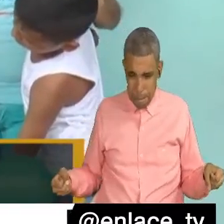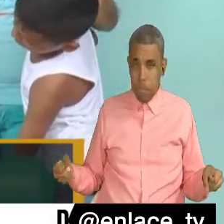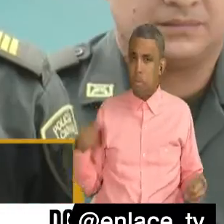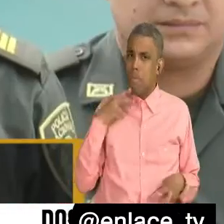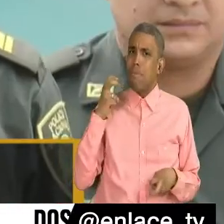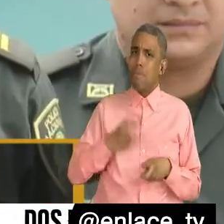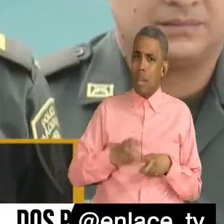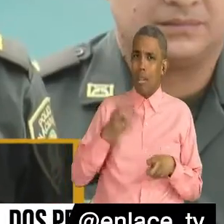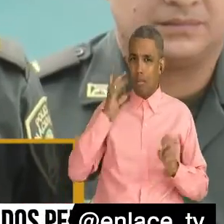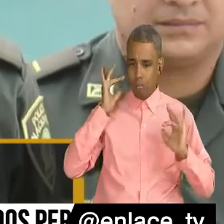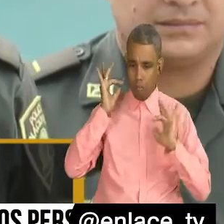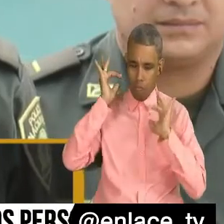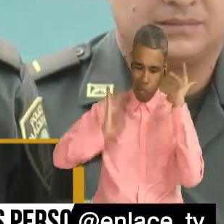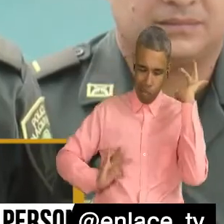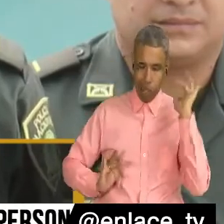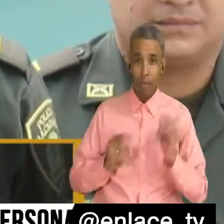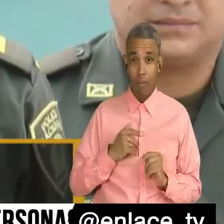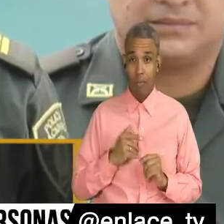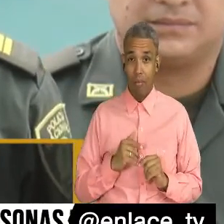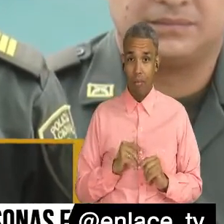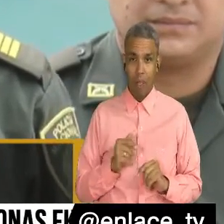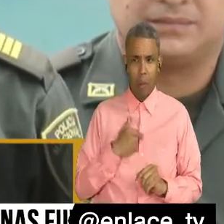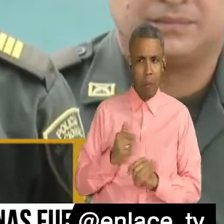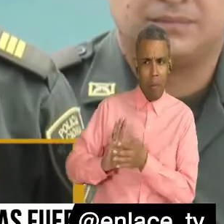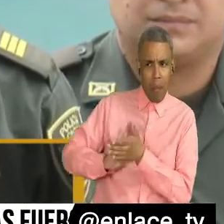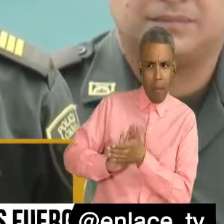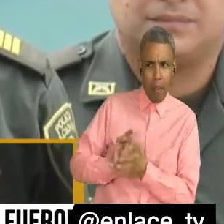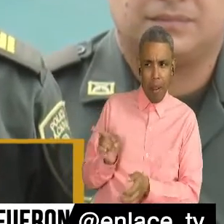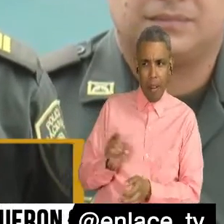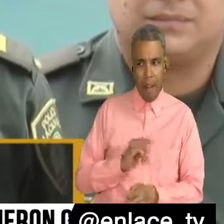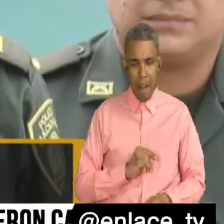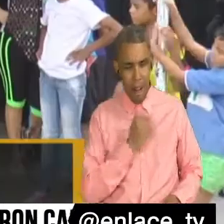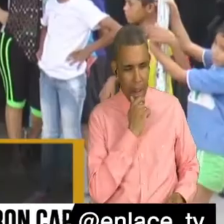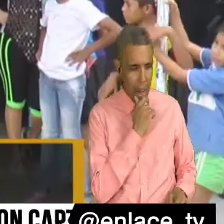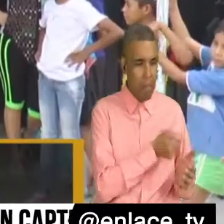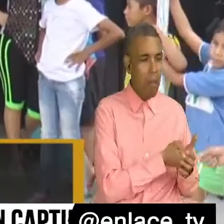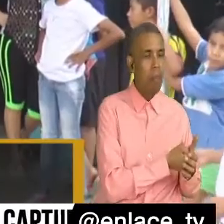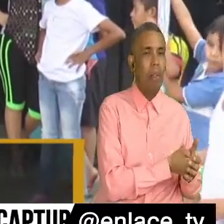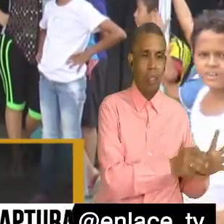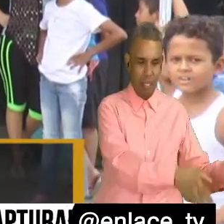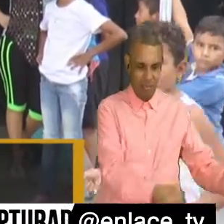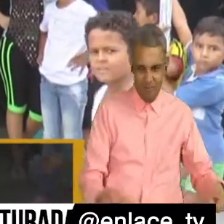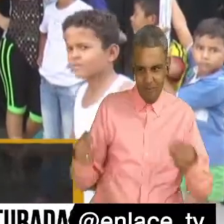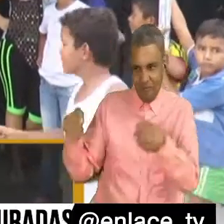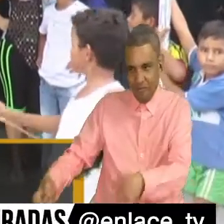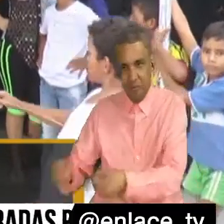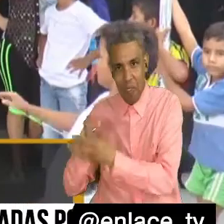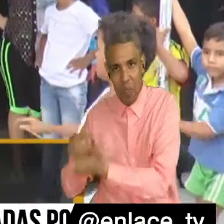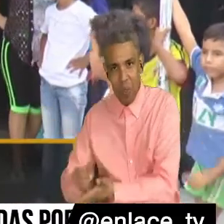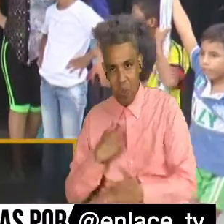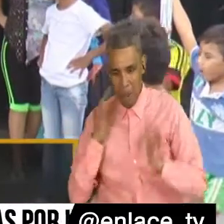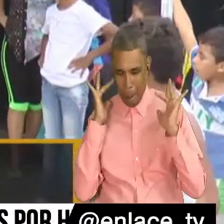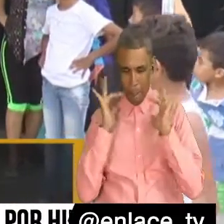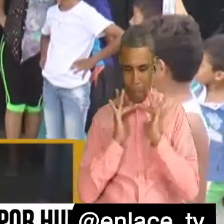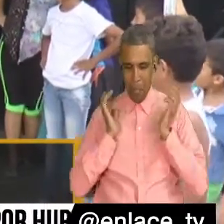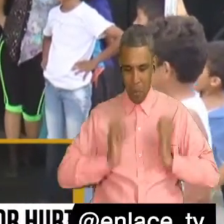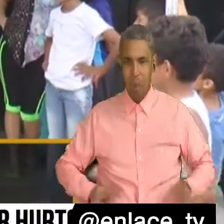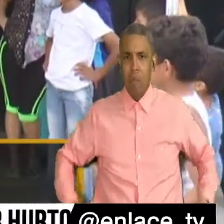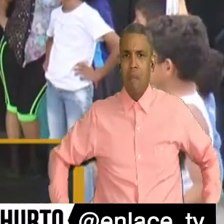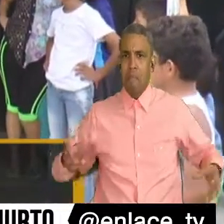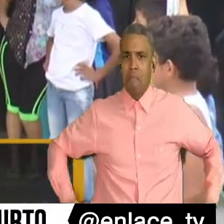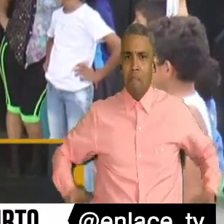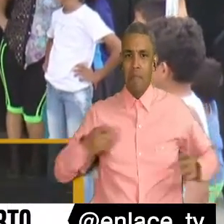esta forma logramos identificarlo y darle la nueva silla para que tenga una mejor calidad de vida. Esta actividad adelantada por los gestores comunitarios de la Policía